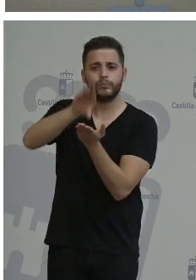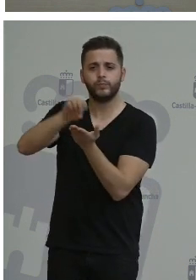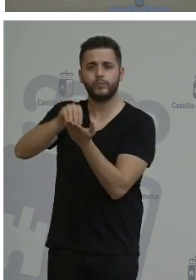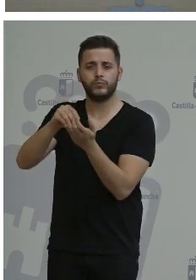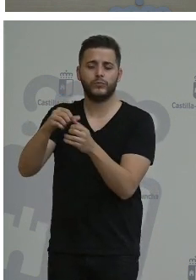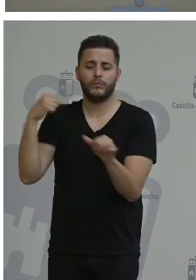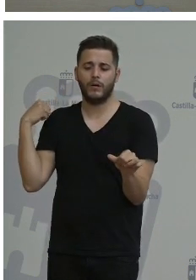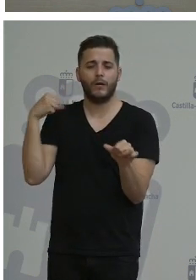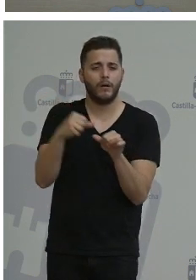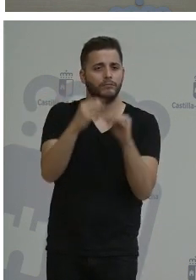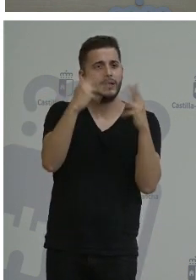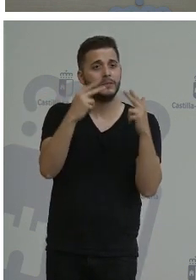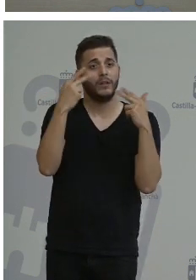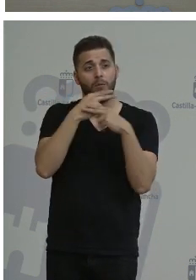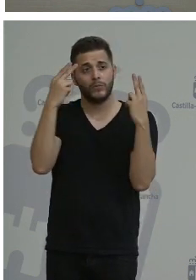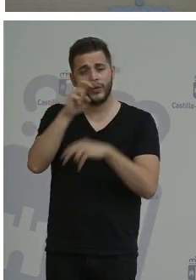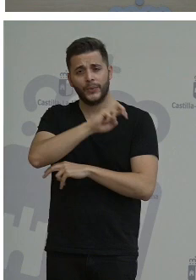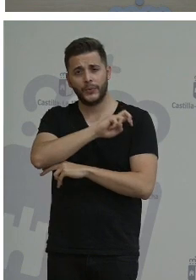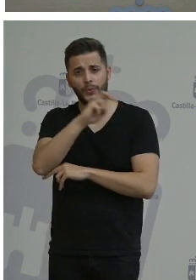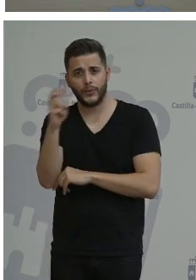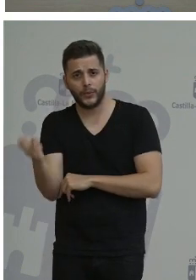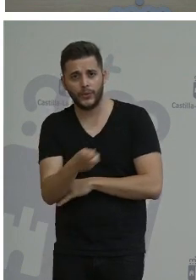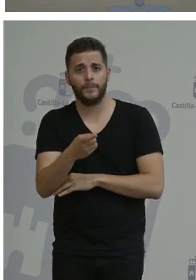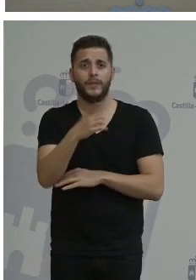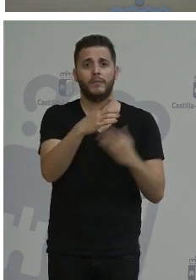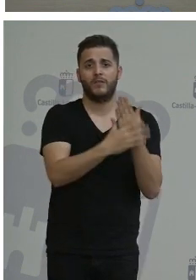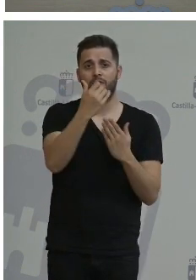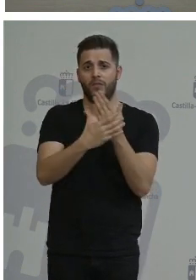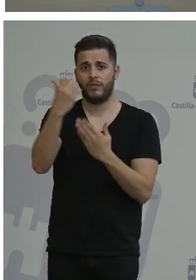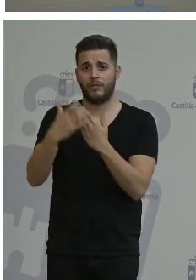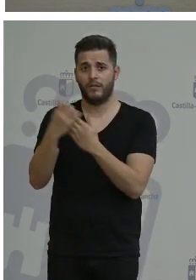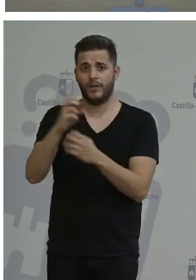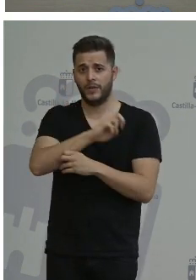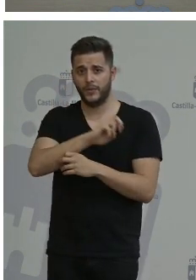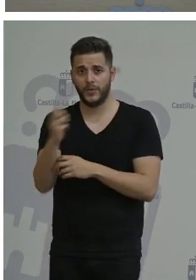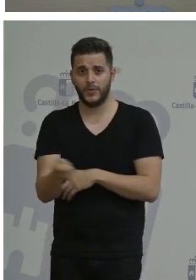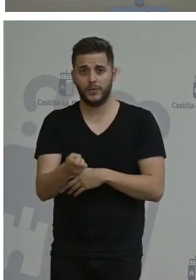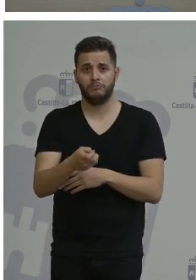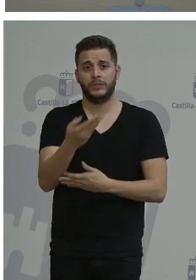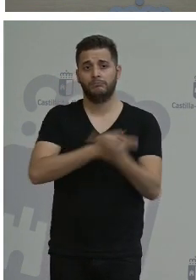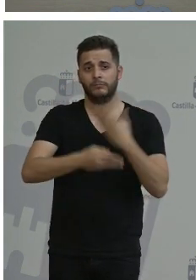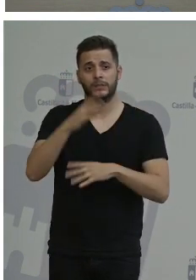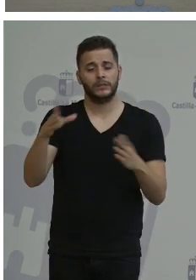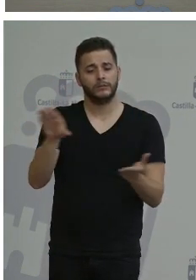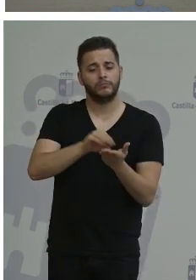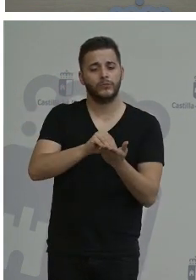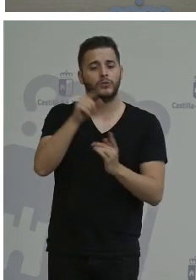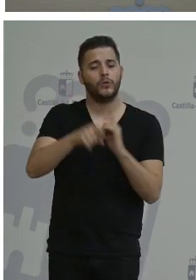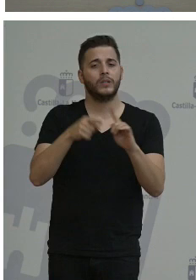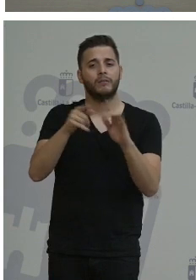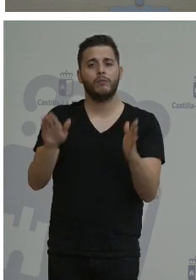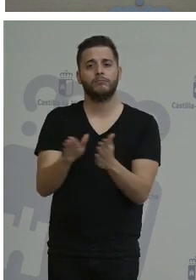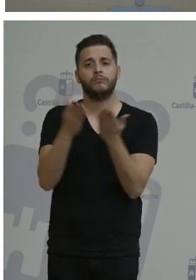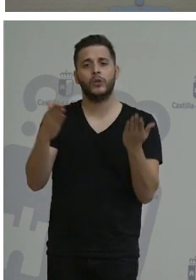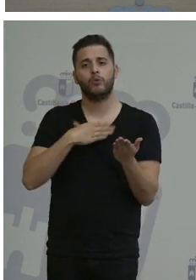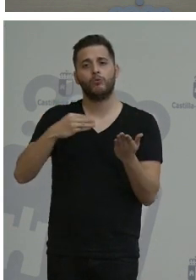diferentes administraciones públicas y de distintas federaciones en relación a un documento que